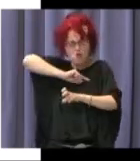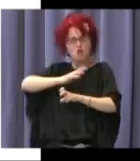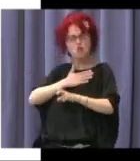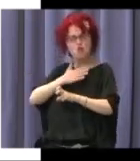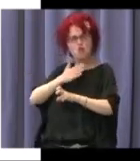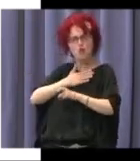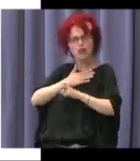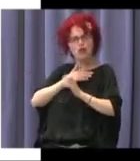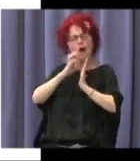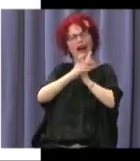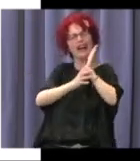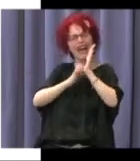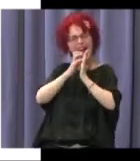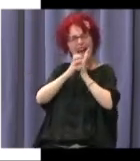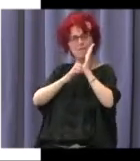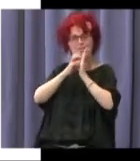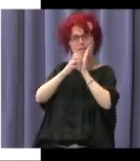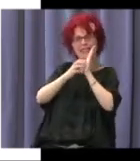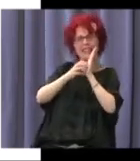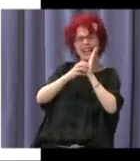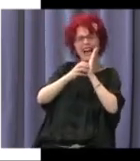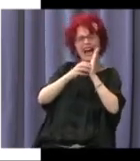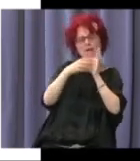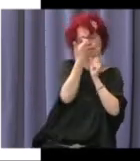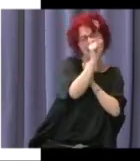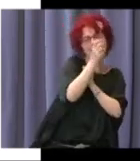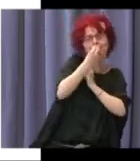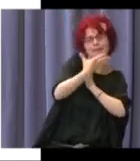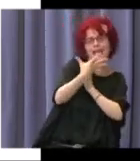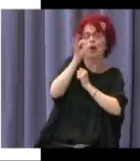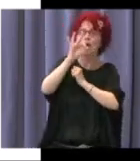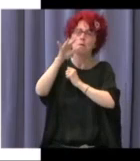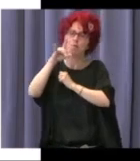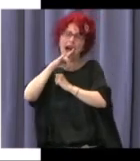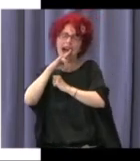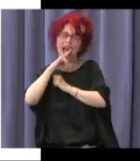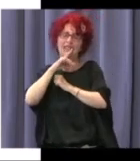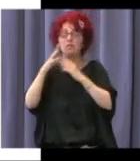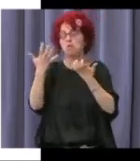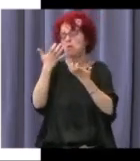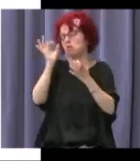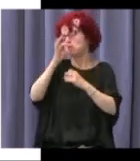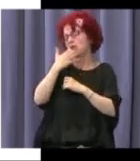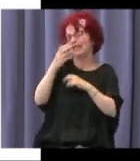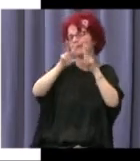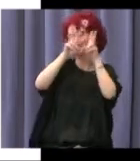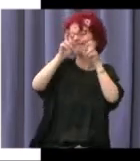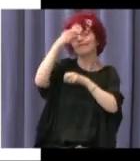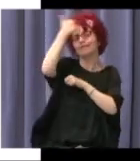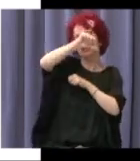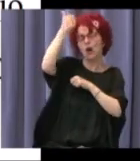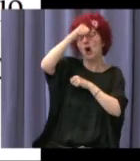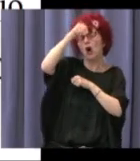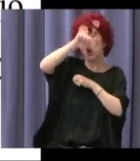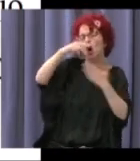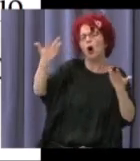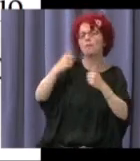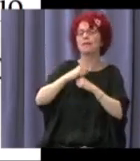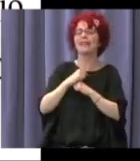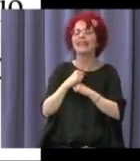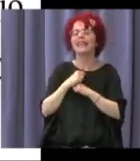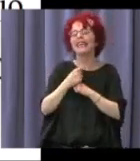correcto. También en la guía se explica el uso del término hombre, como bueno, le pasa con el género gramatical masculino, que tiene dos